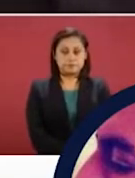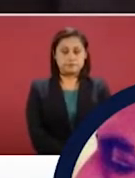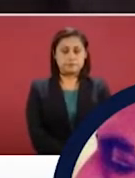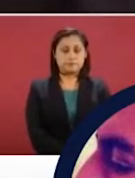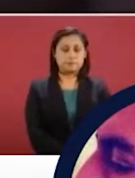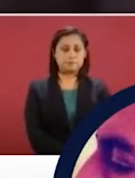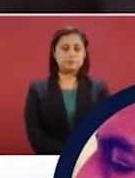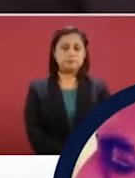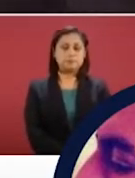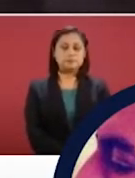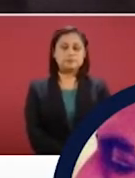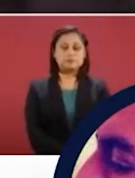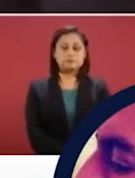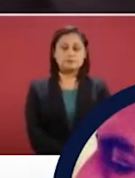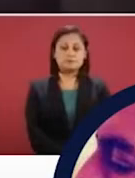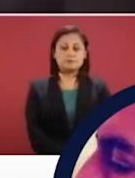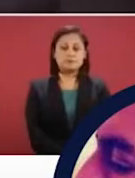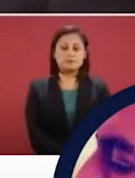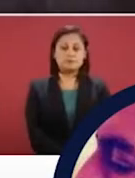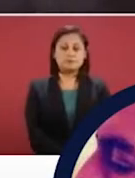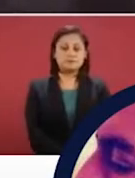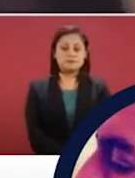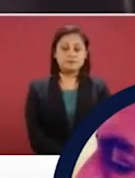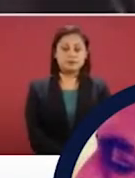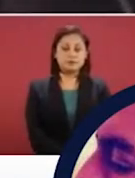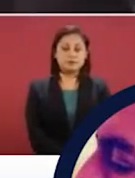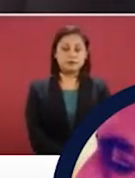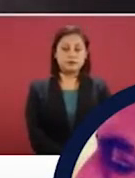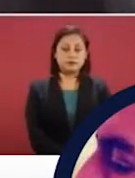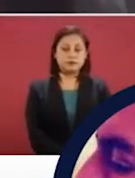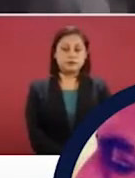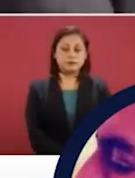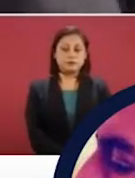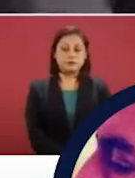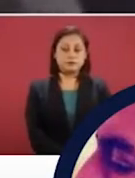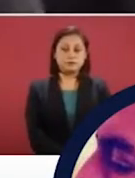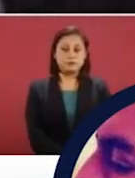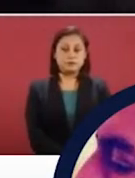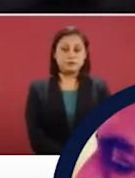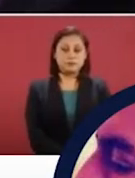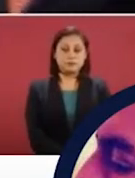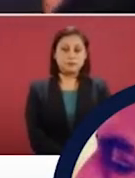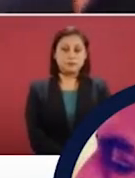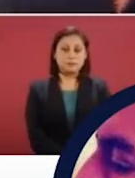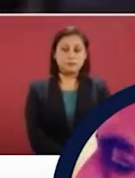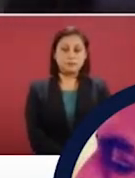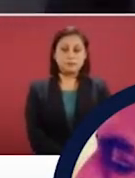de 4%. Muy bien, gracias, te agradezco mucho, Alberto, te mando un abrazo. Un abrazo, tocayo, hasta luego, que estén muy bien.